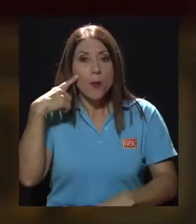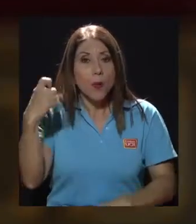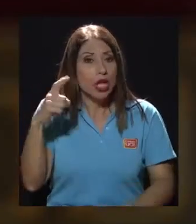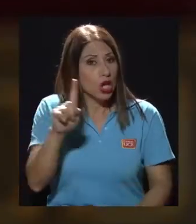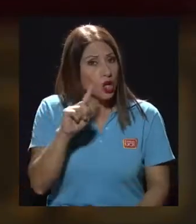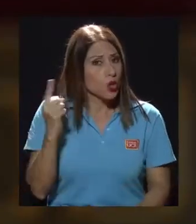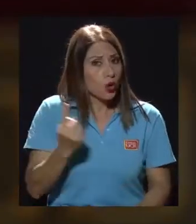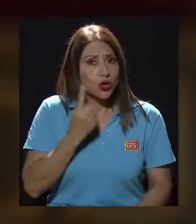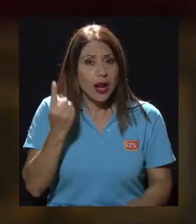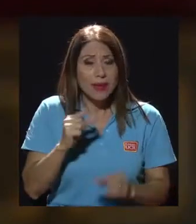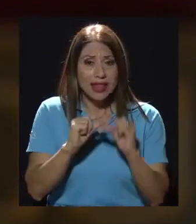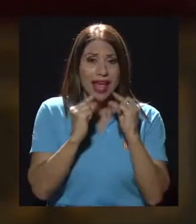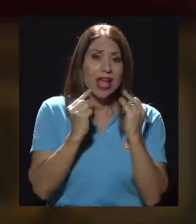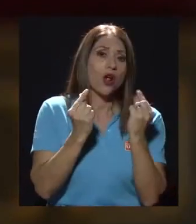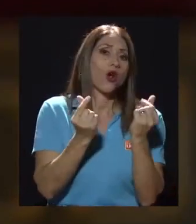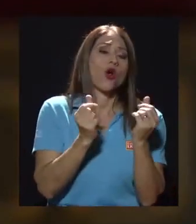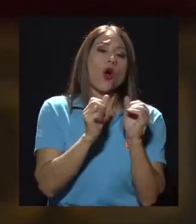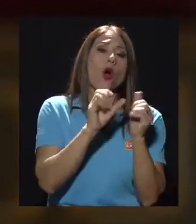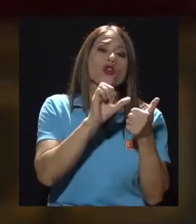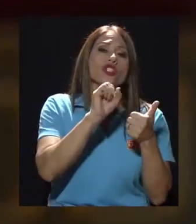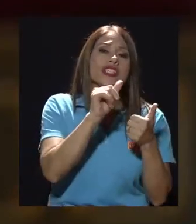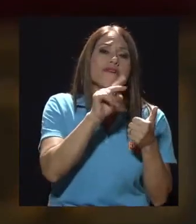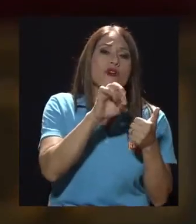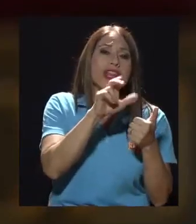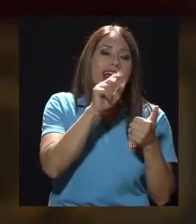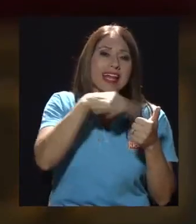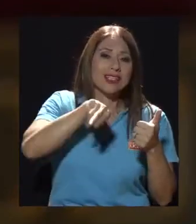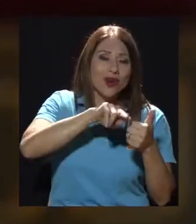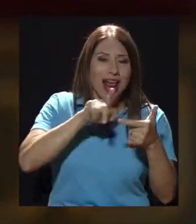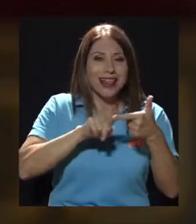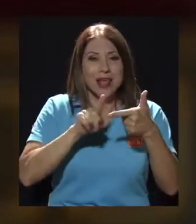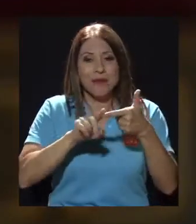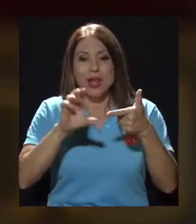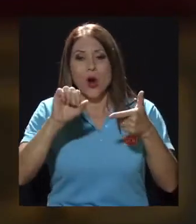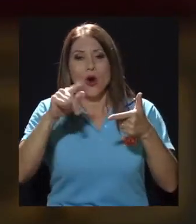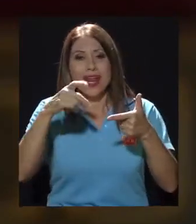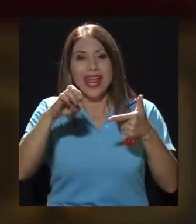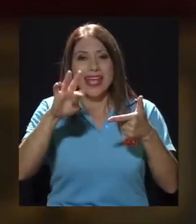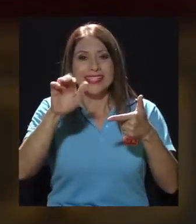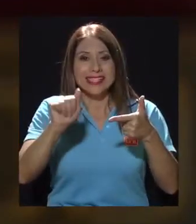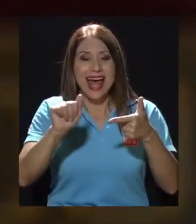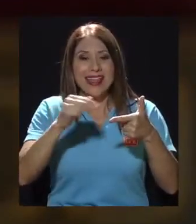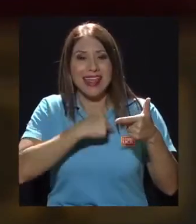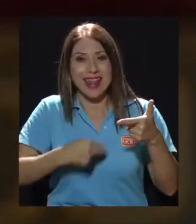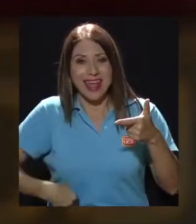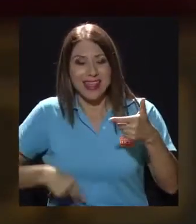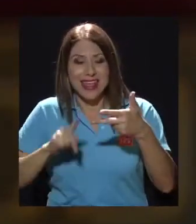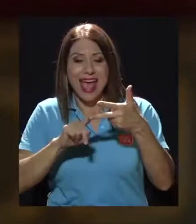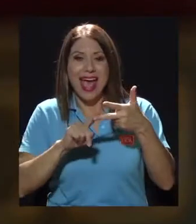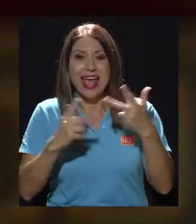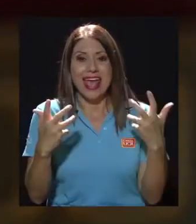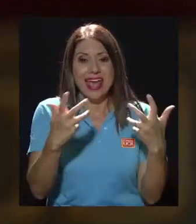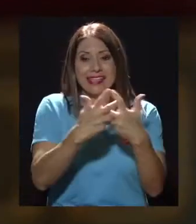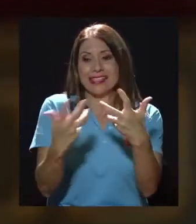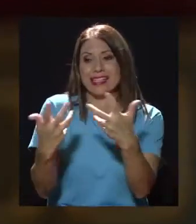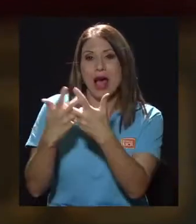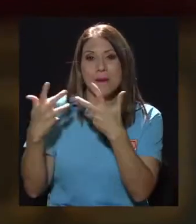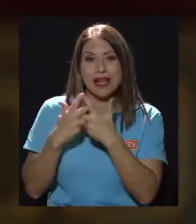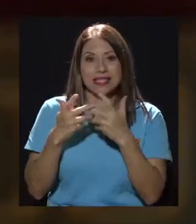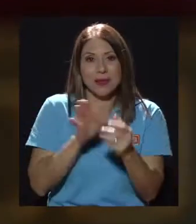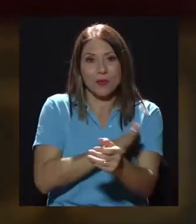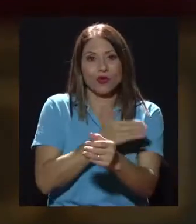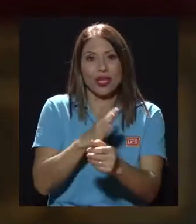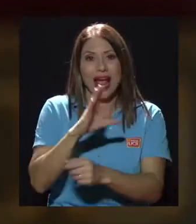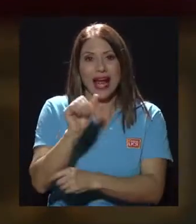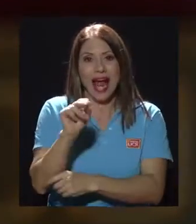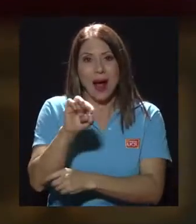Nacional, ha grabado con la Orquesta Heredia y ha grabado los grupos, los ensambles de música de cámara. Entonces creo que el más que todo la parte